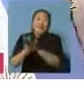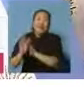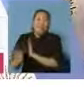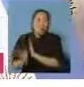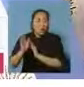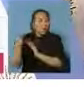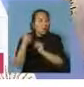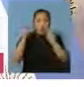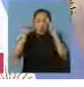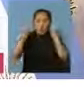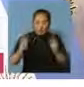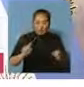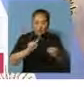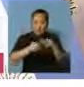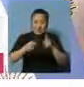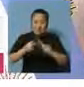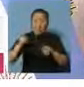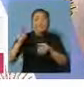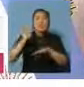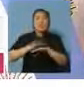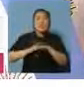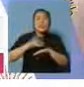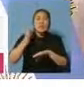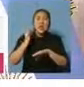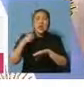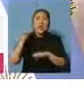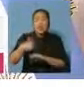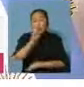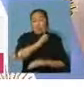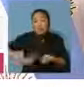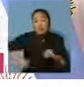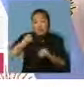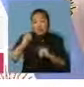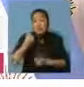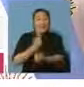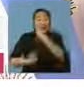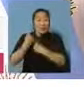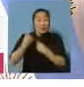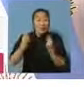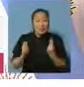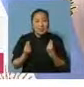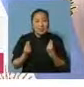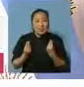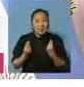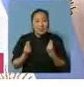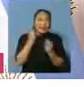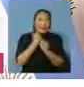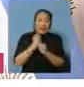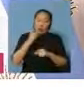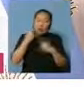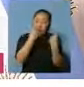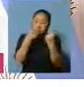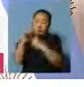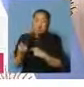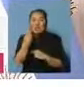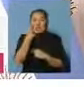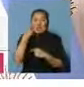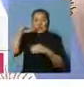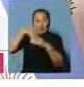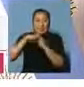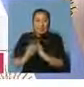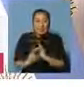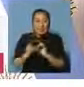los temas que tienen que ver con la responsabilidad que tiene el Poder Ejecutivo de darme la respuesta a las distintas obras que se hacen en la municipalidad y a